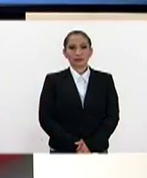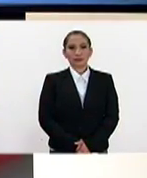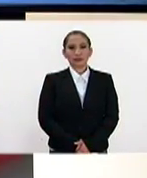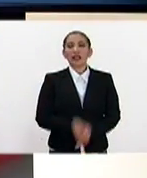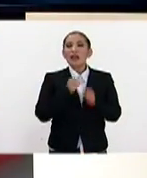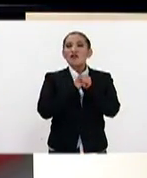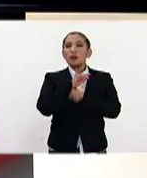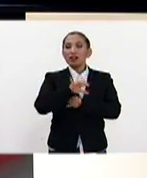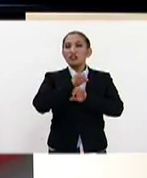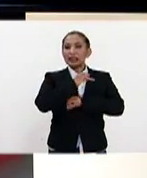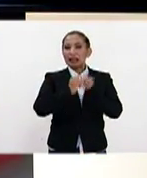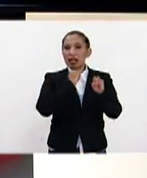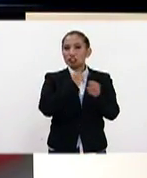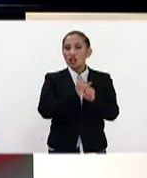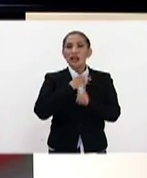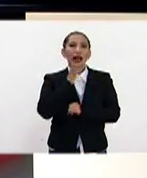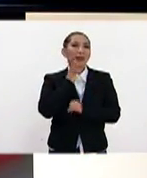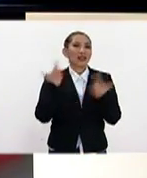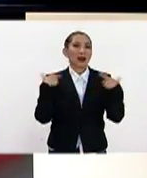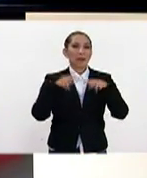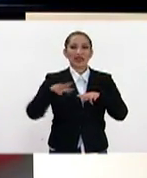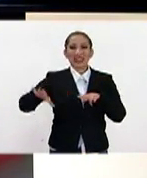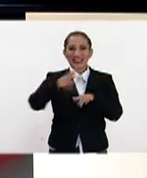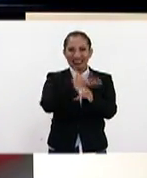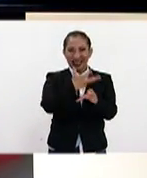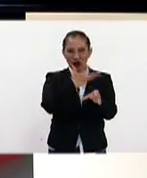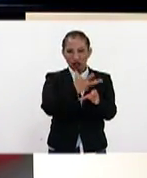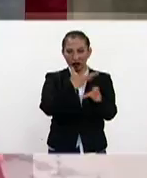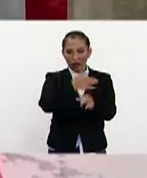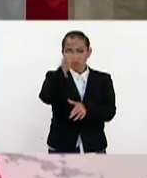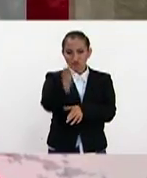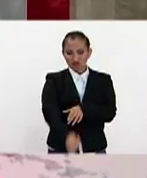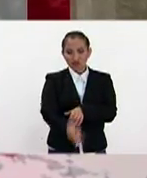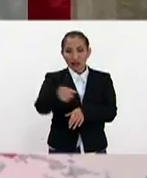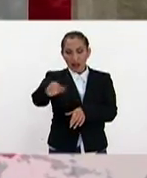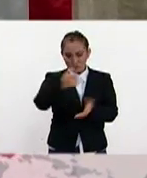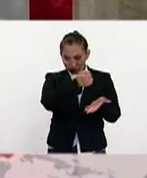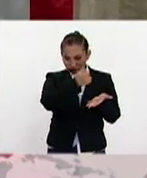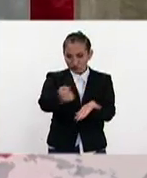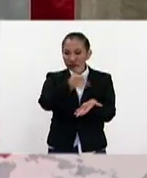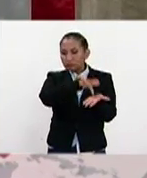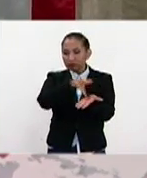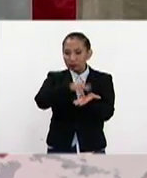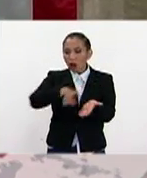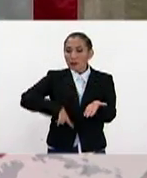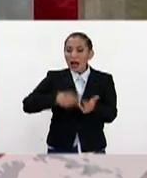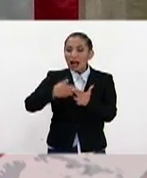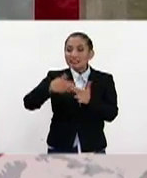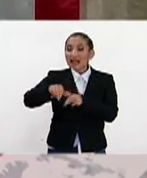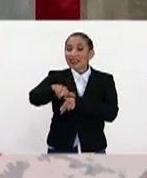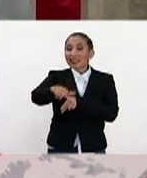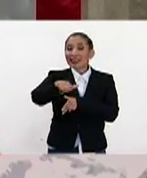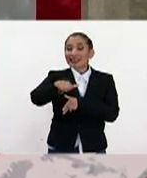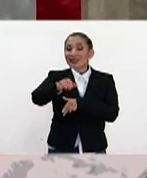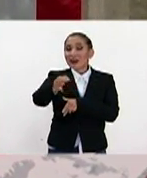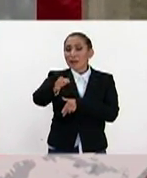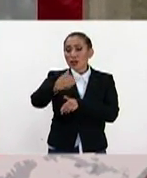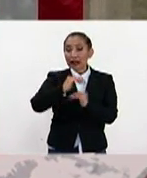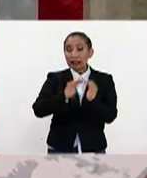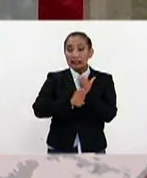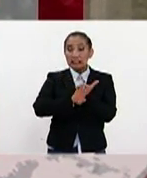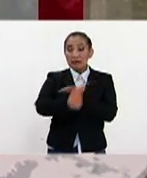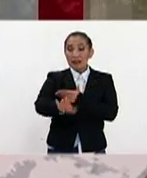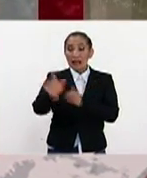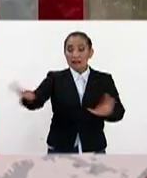En información internacional, la Cámara de Representantes de los Estados Unidos aprobó mantener el financiamiento del gobierno hasta el 16 de febrero y evitar